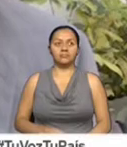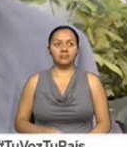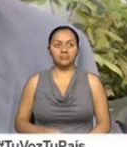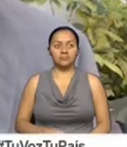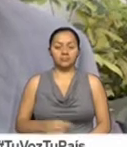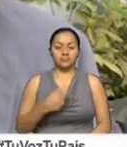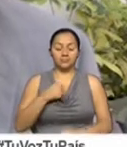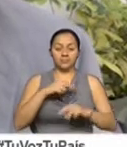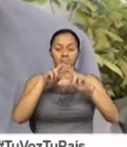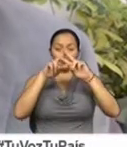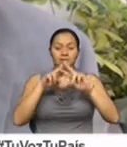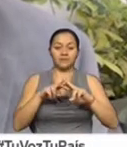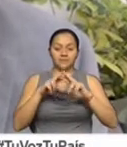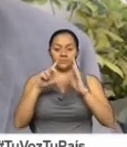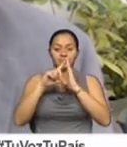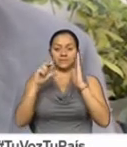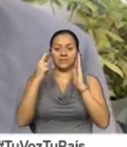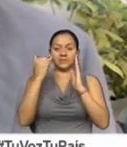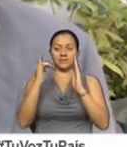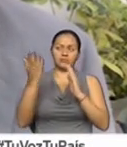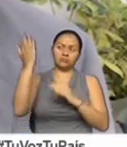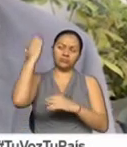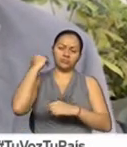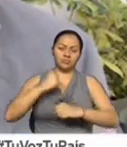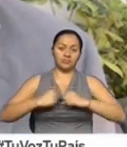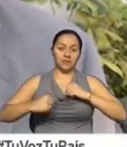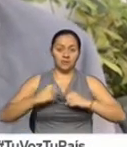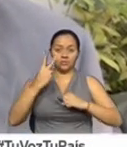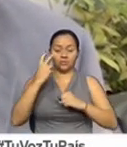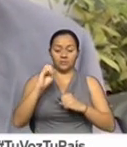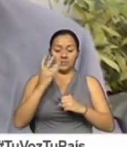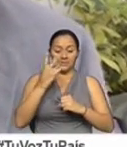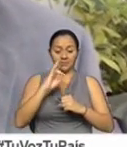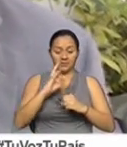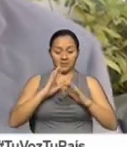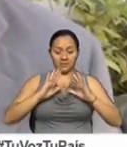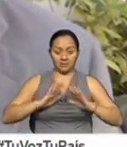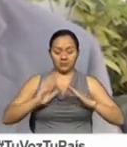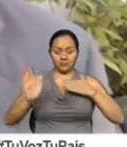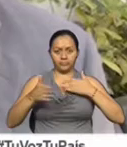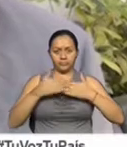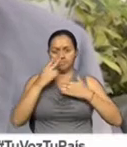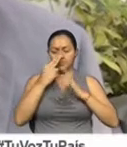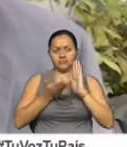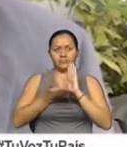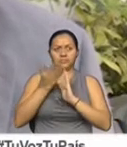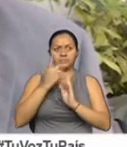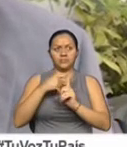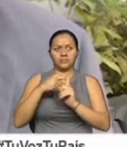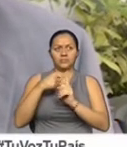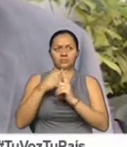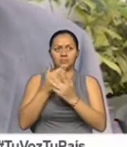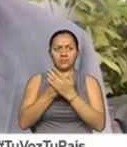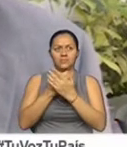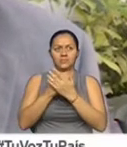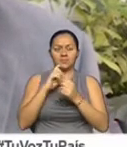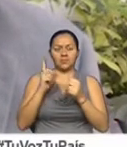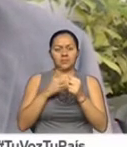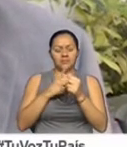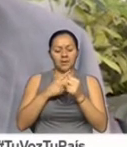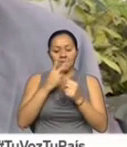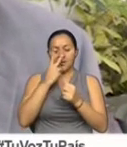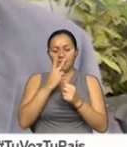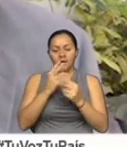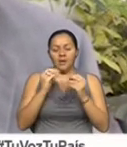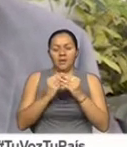Servicio a Rentas Internas del mes de mayo del 2017 que acabamos de cerrar, encontramos cifras alentadoras. Primero, que es la